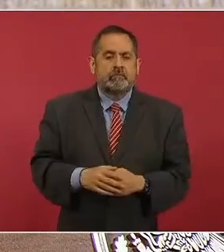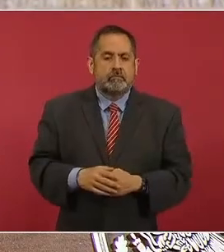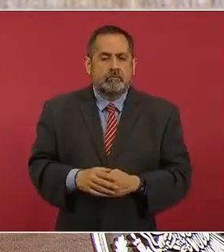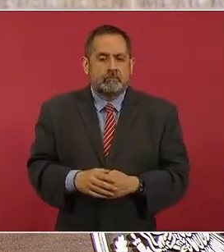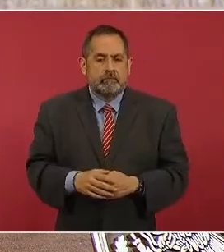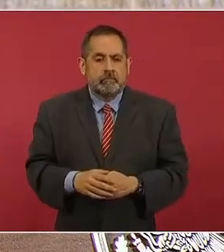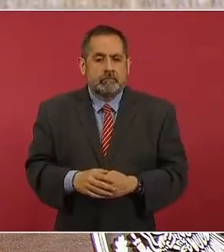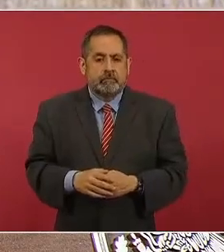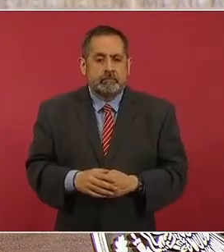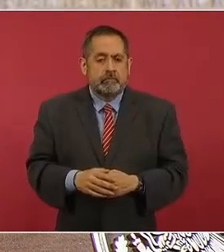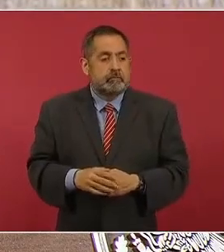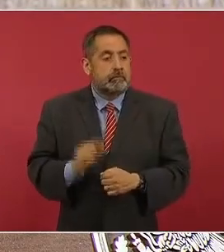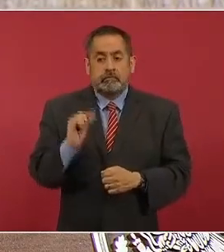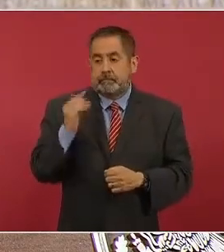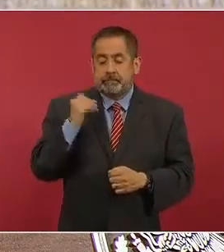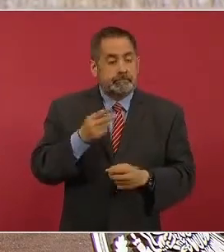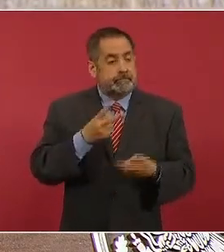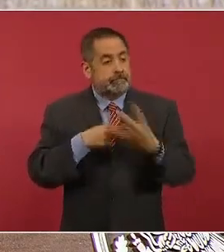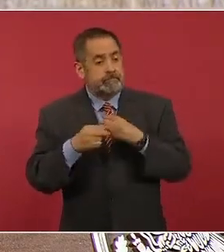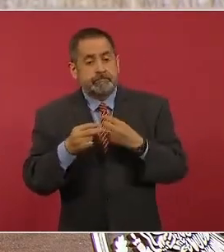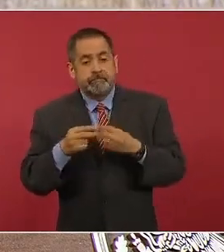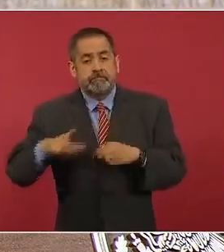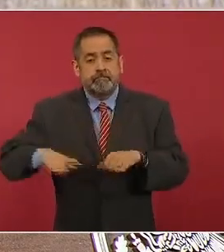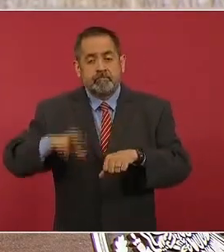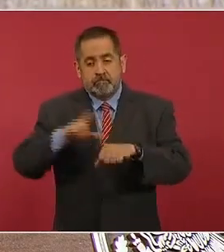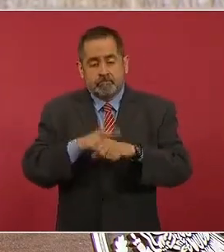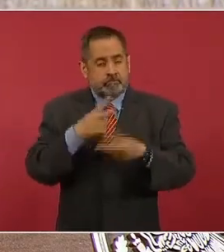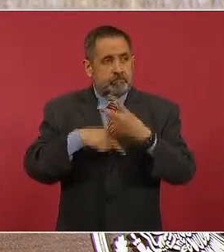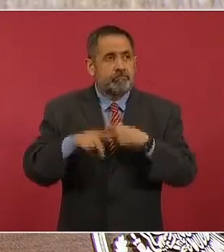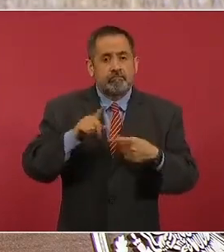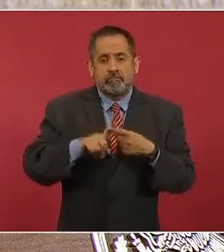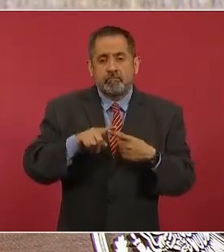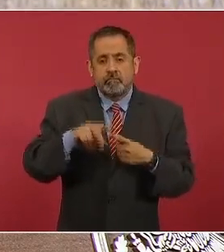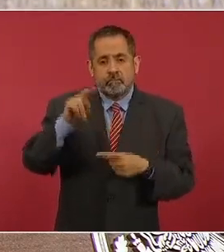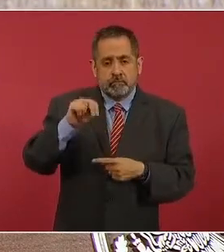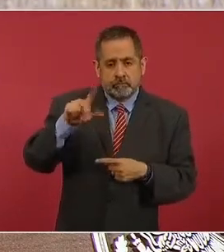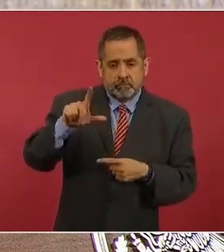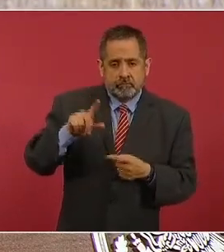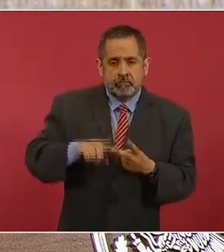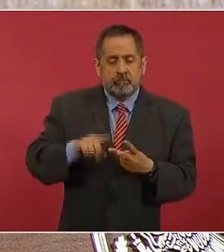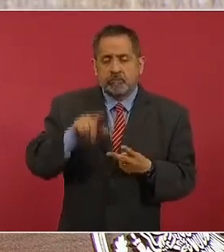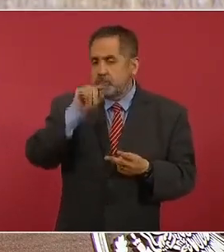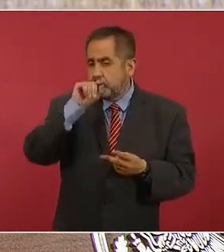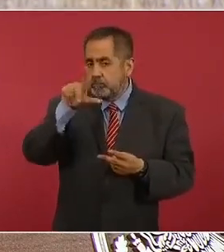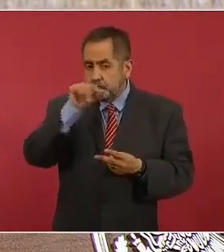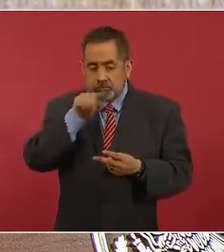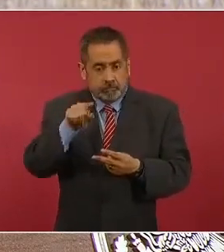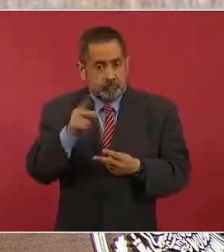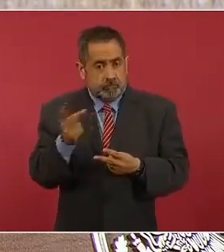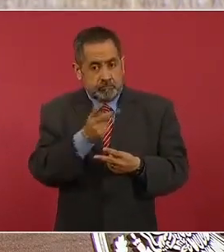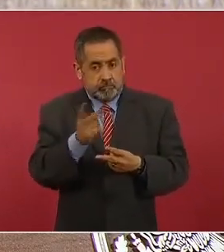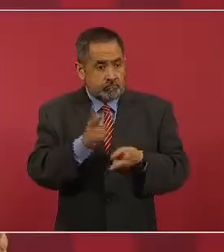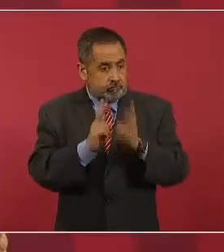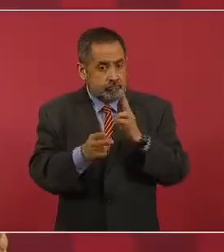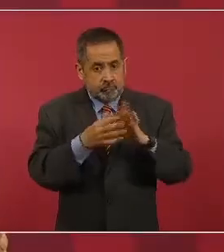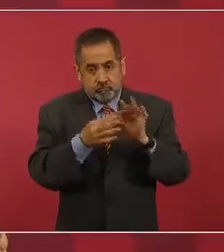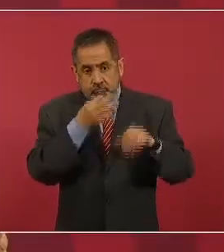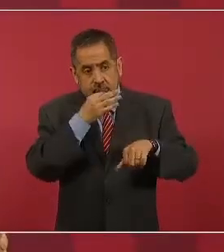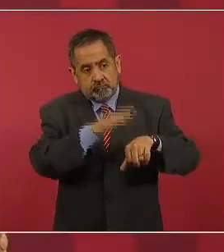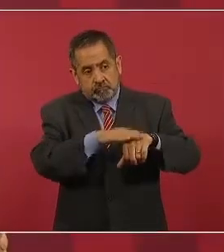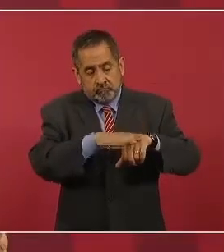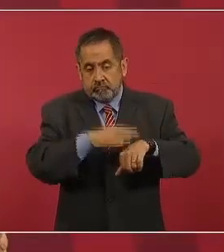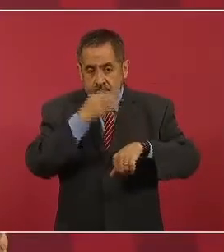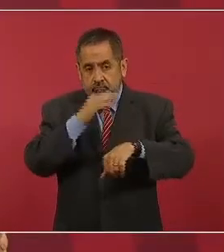Ahora que estuvieron los gobernadores de de Nuevo León y de Jalisco, se les